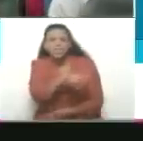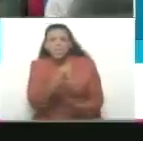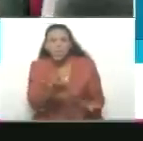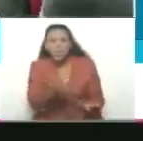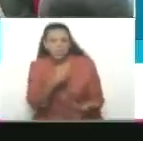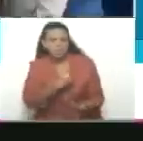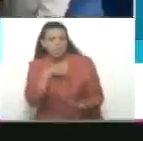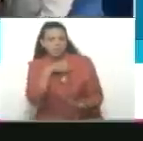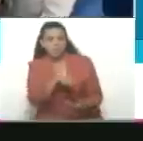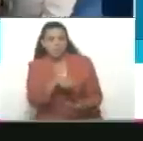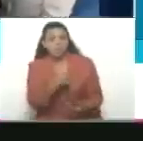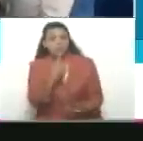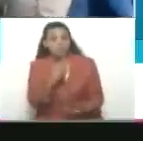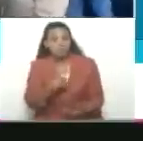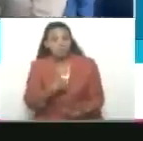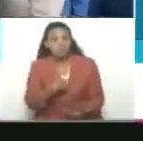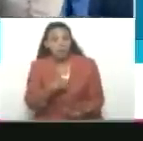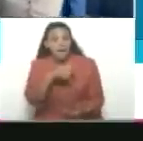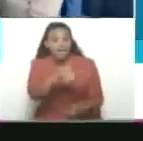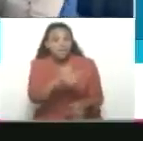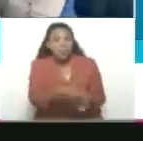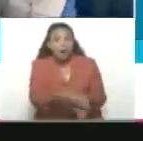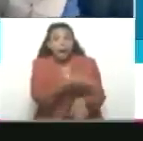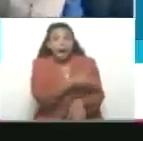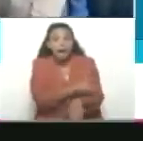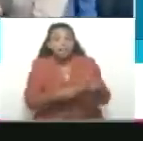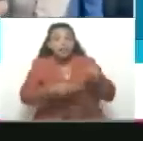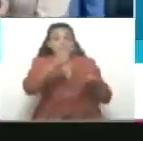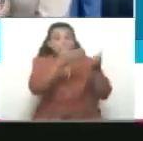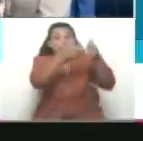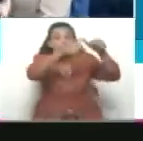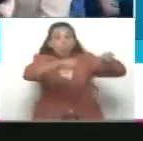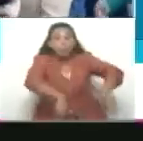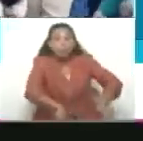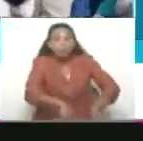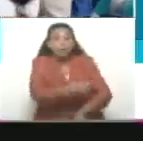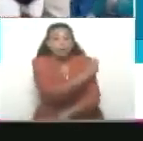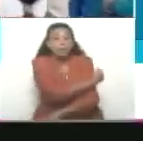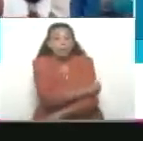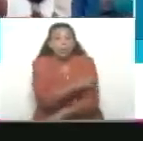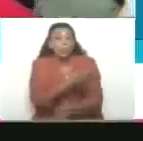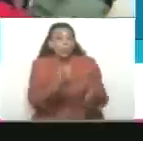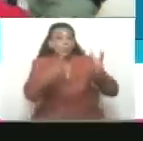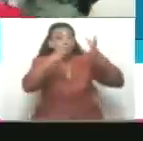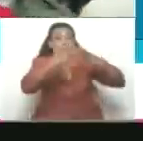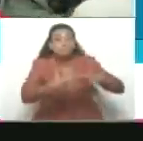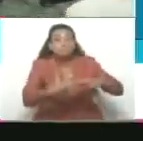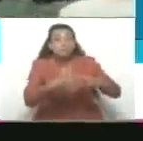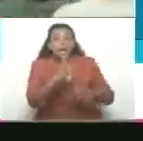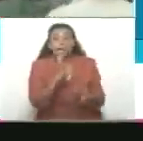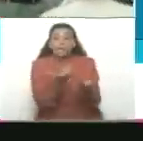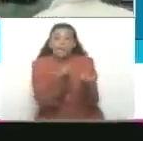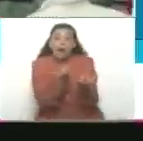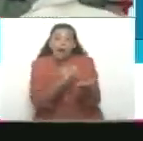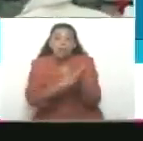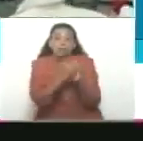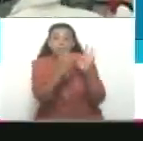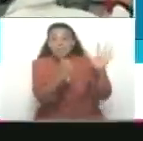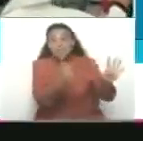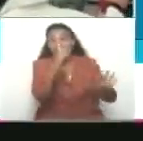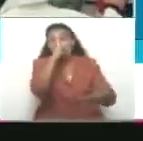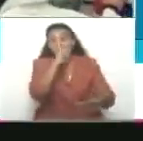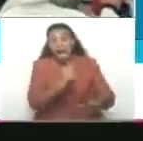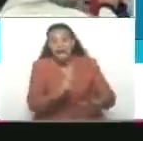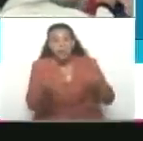y diosdado averiguó y me dijo Ese son la estructura del hospital que no se ha terminado Claro si tenemos 6 años